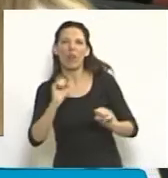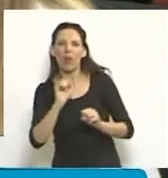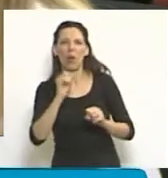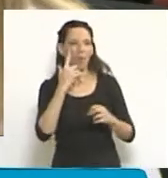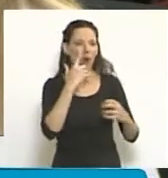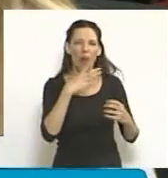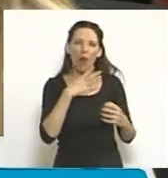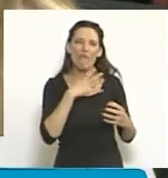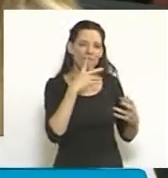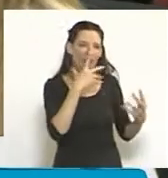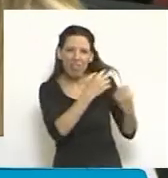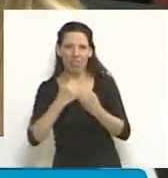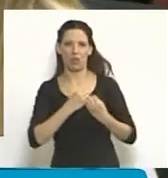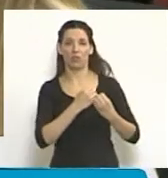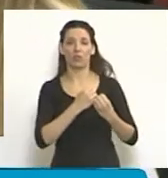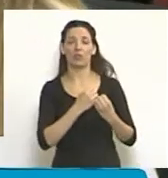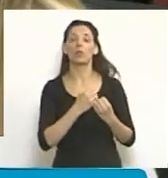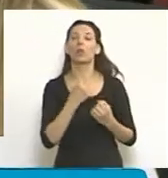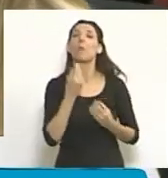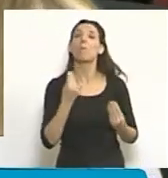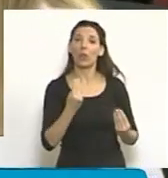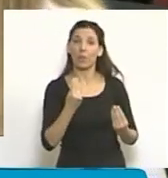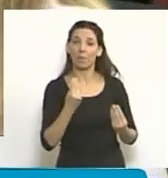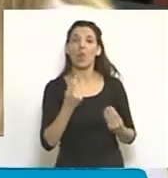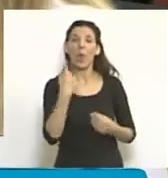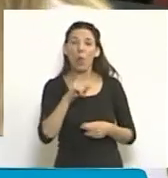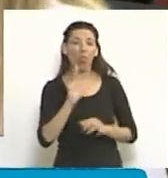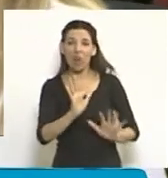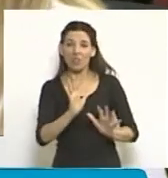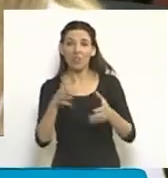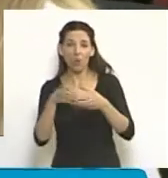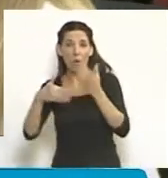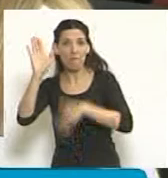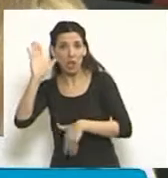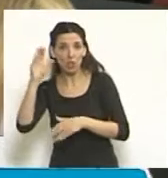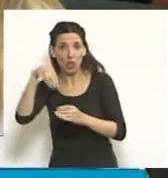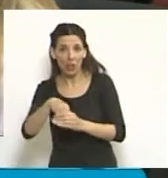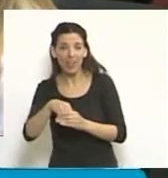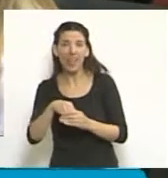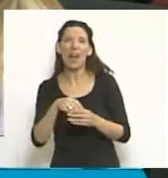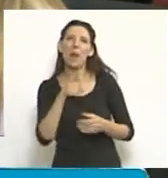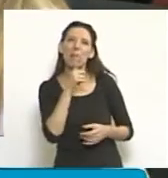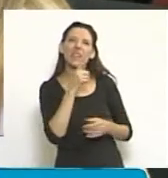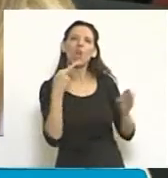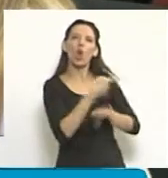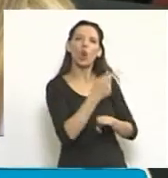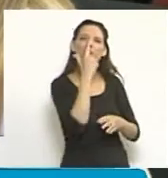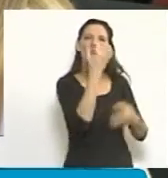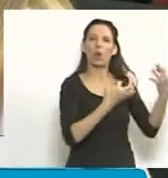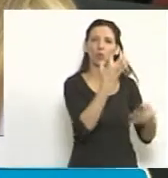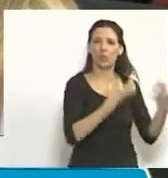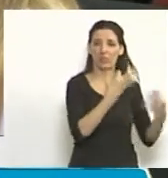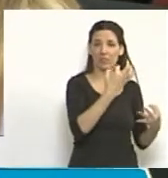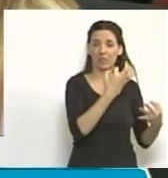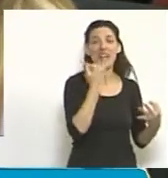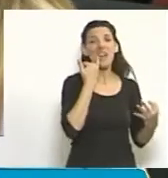inconsulto, porque lo que va a generar es un grave daño al funcionamiento del servicio de justicia y, por lo tanto,